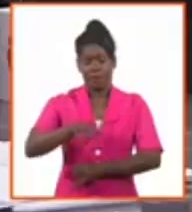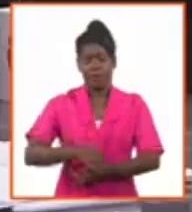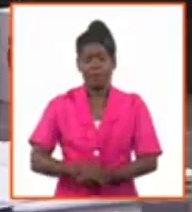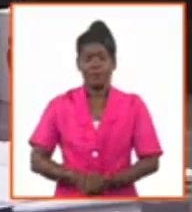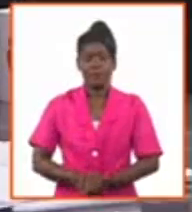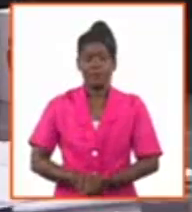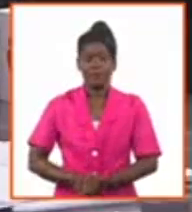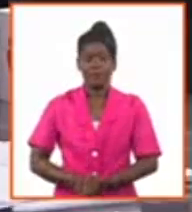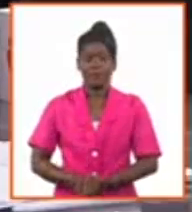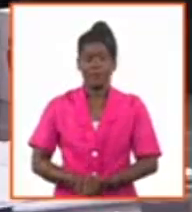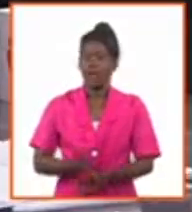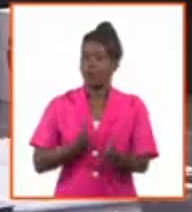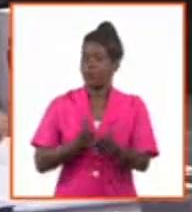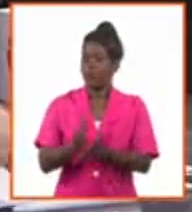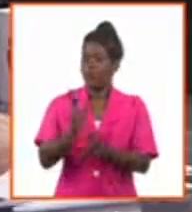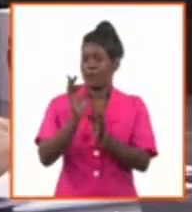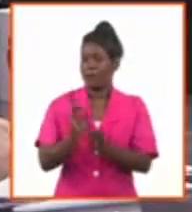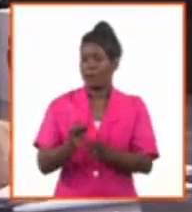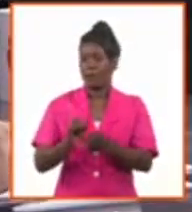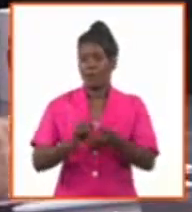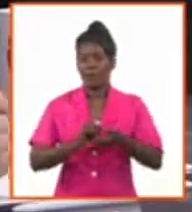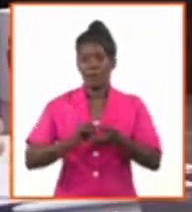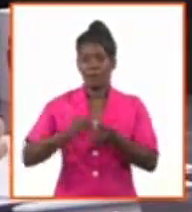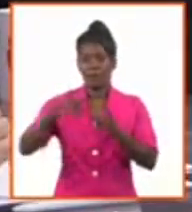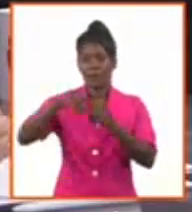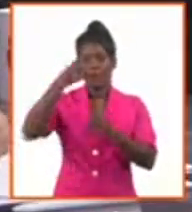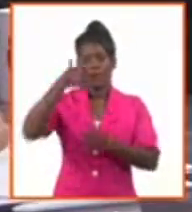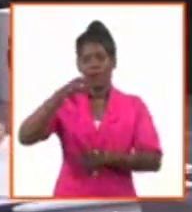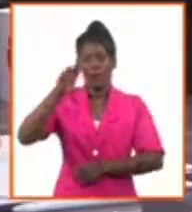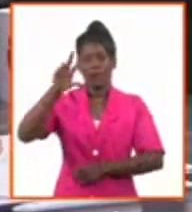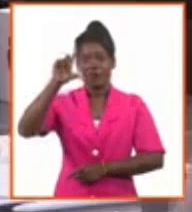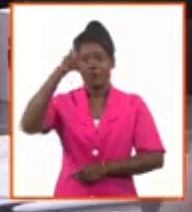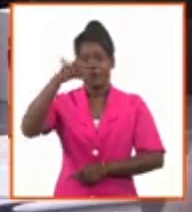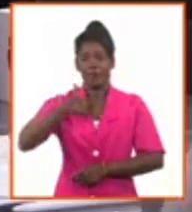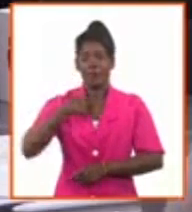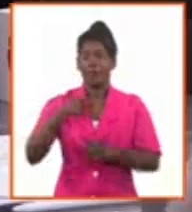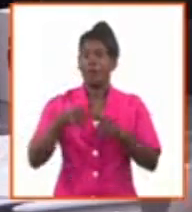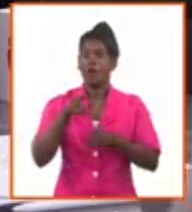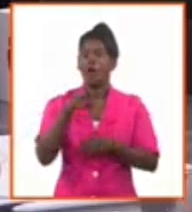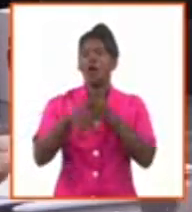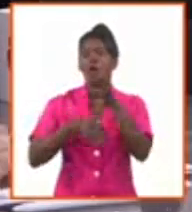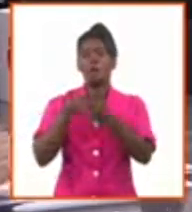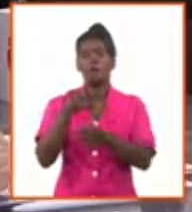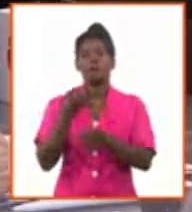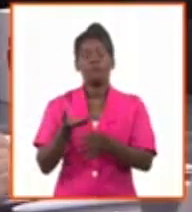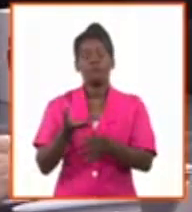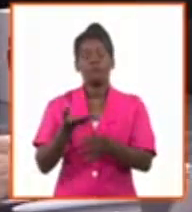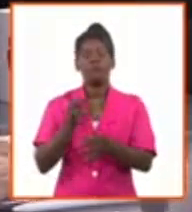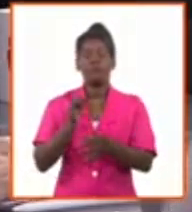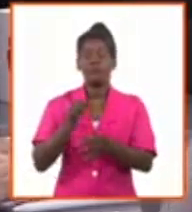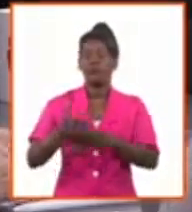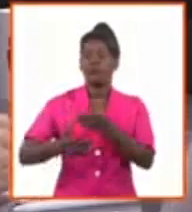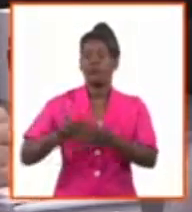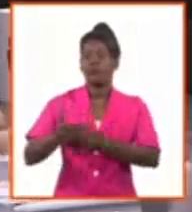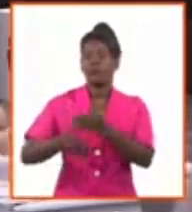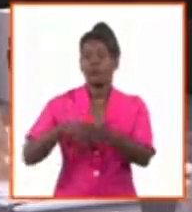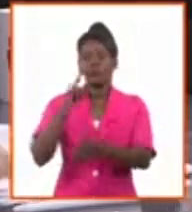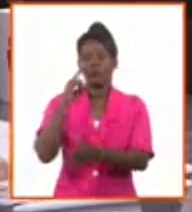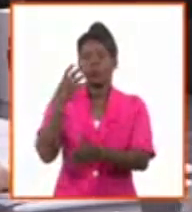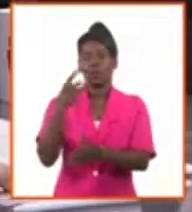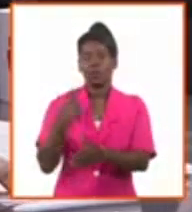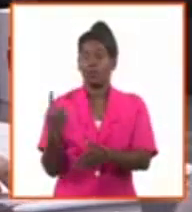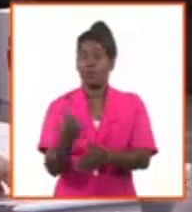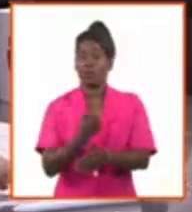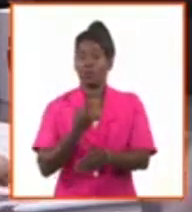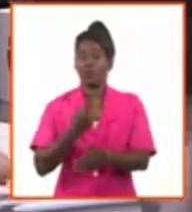mesa redonda. Sigo hablando con Carla porque el proceso, por supuesto, en la base tiene la importancia particular de ser